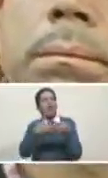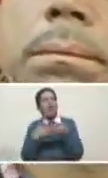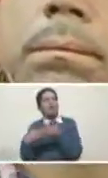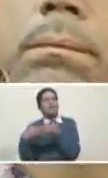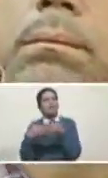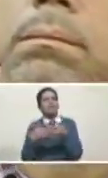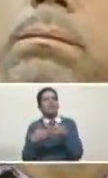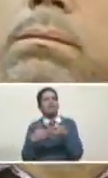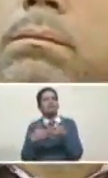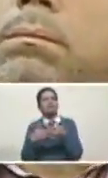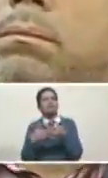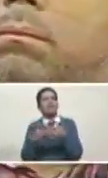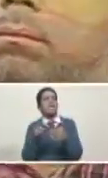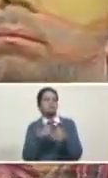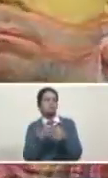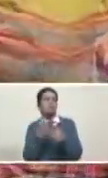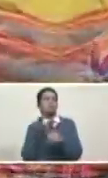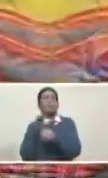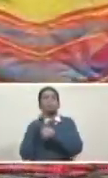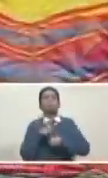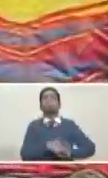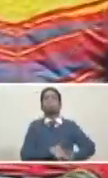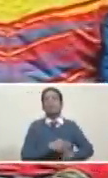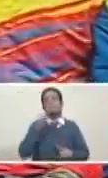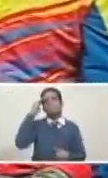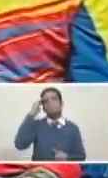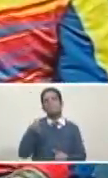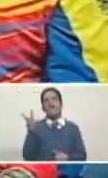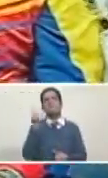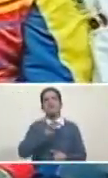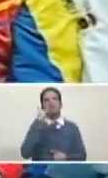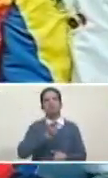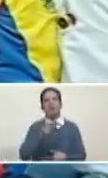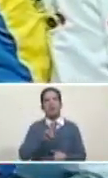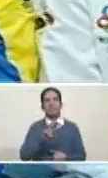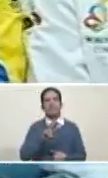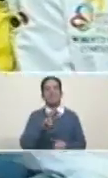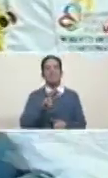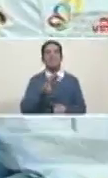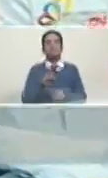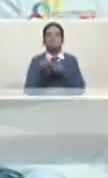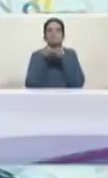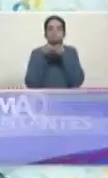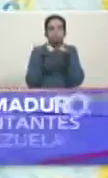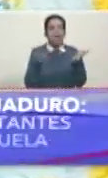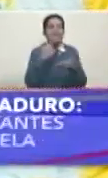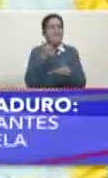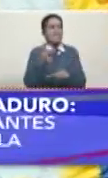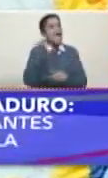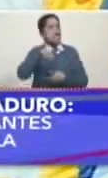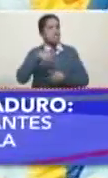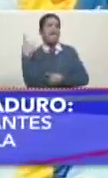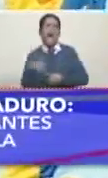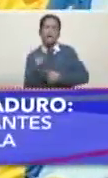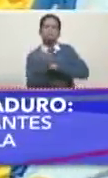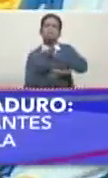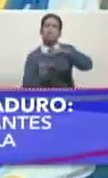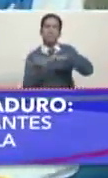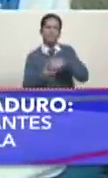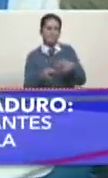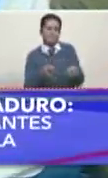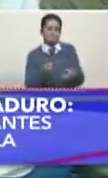de agredir militarmente a Venezuela bajo la falsa excusa de una crisis humanitaria inexistente.